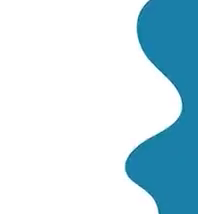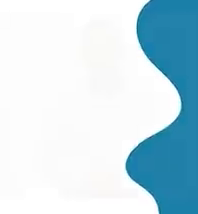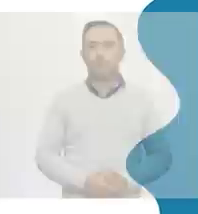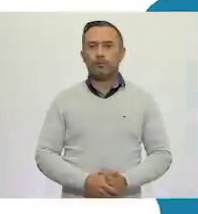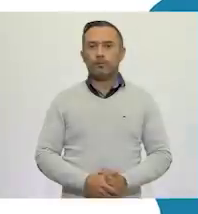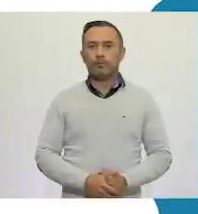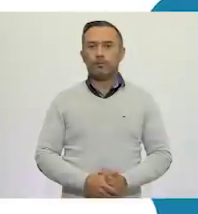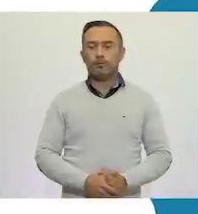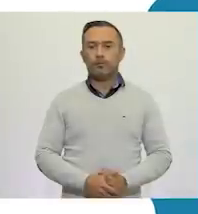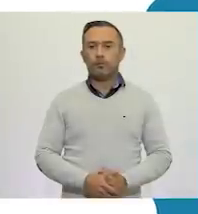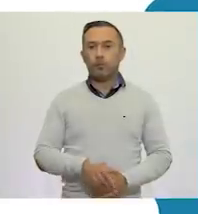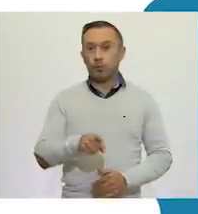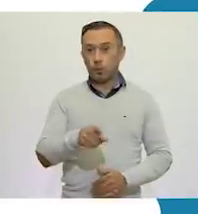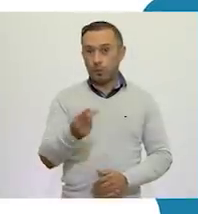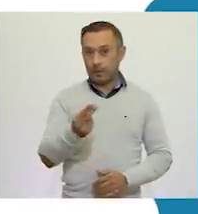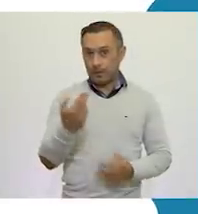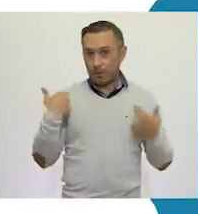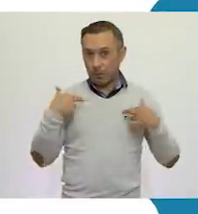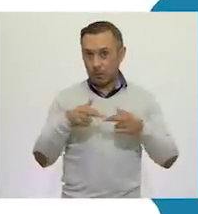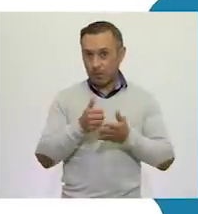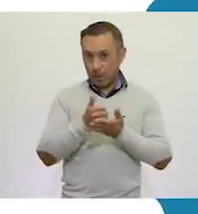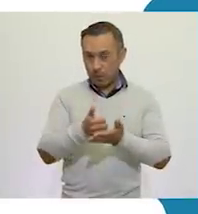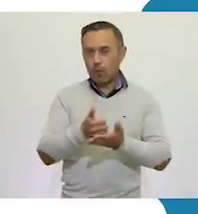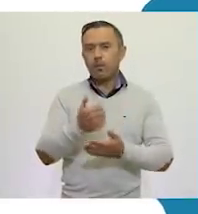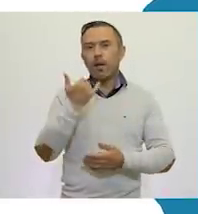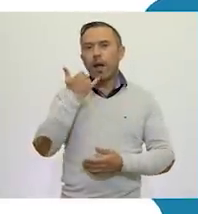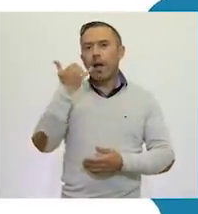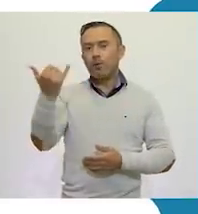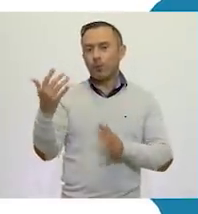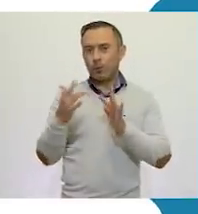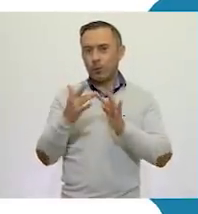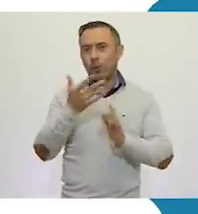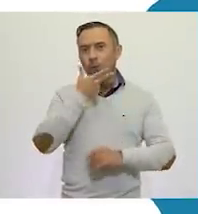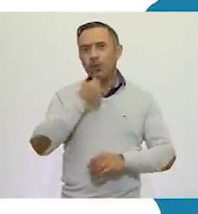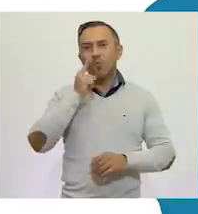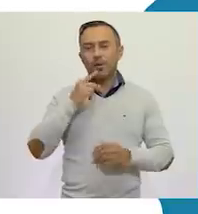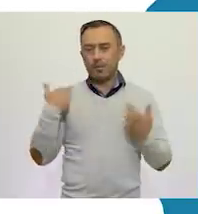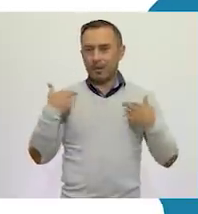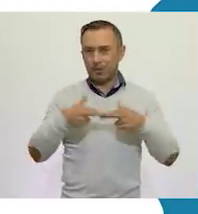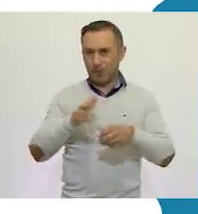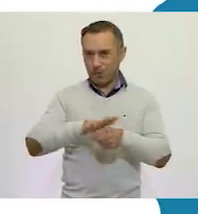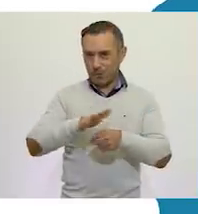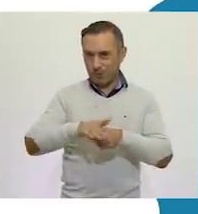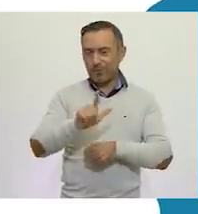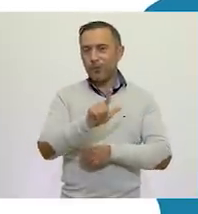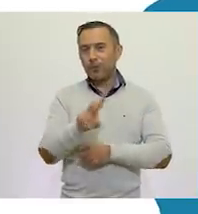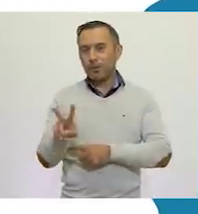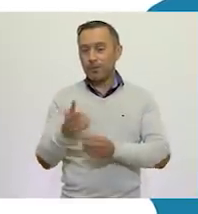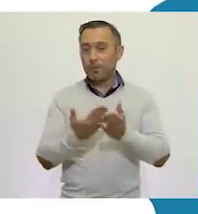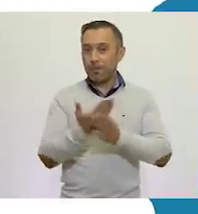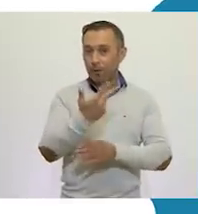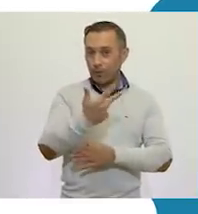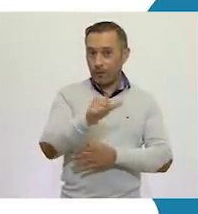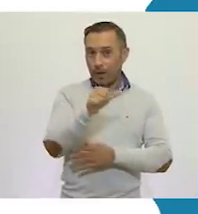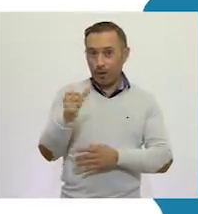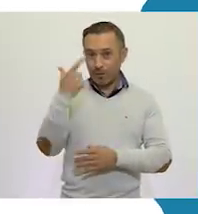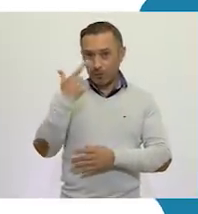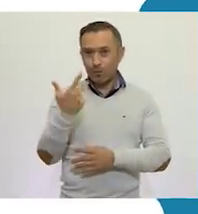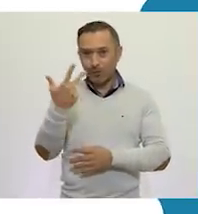Para solicitar apoyo pedagógico, comunícate con maestras y maestros de lunes a viernes de 8 a 20 horas al